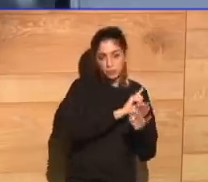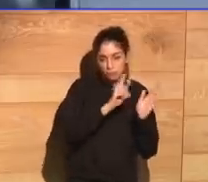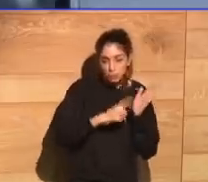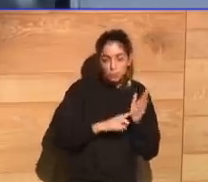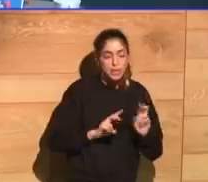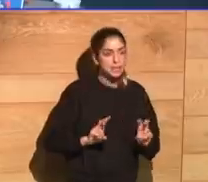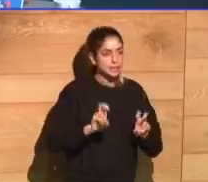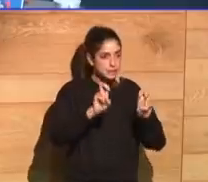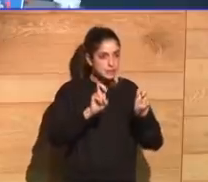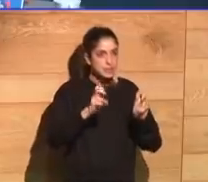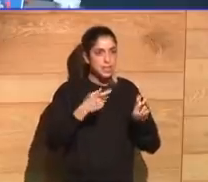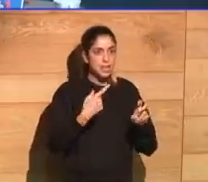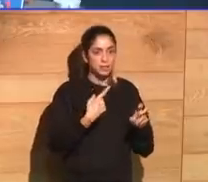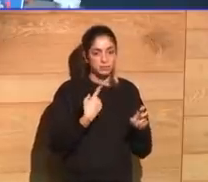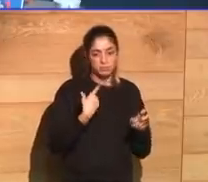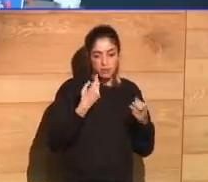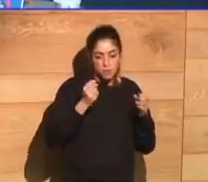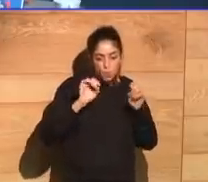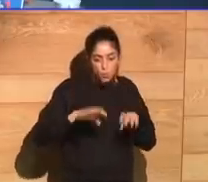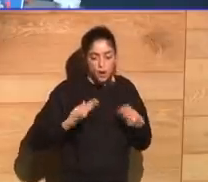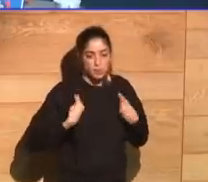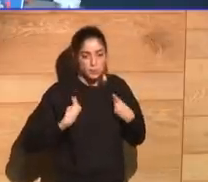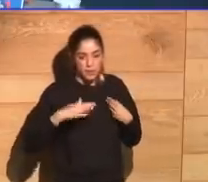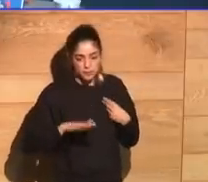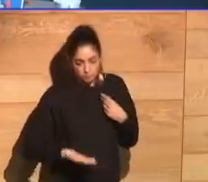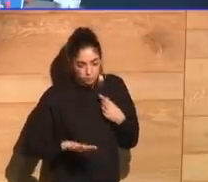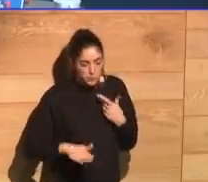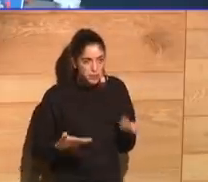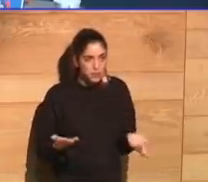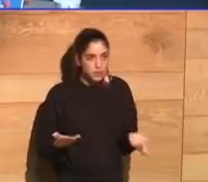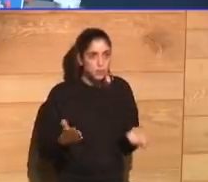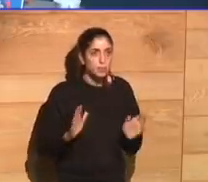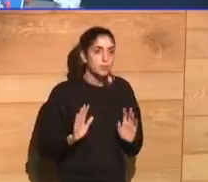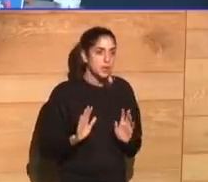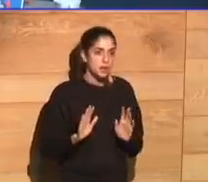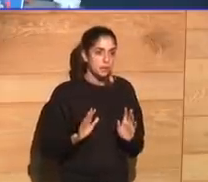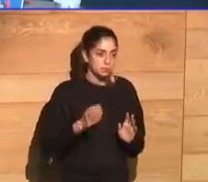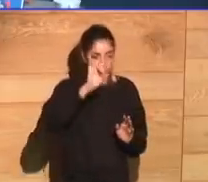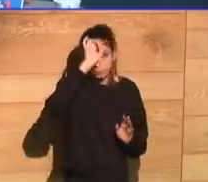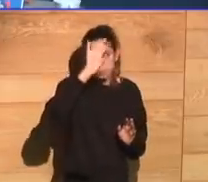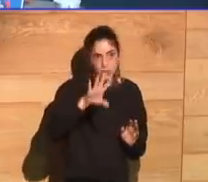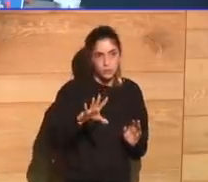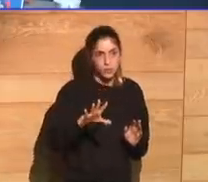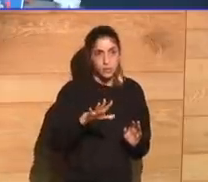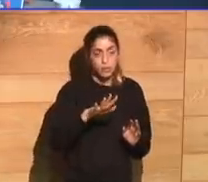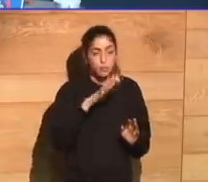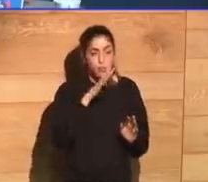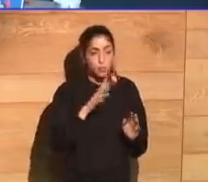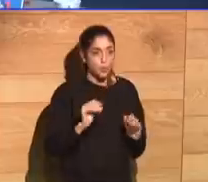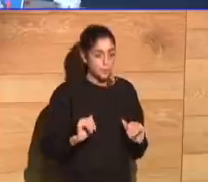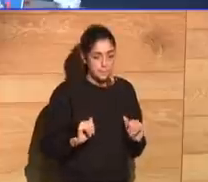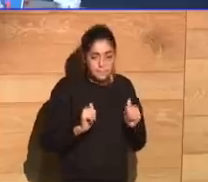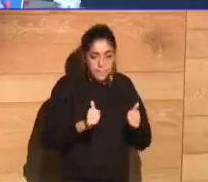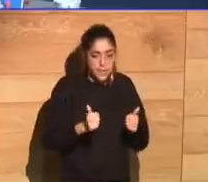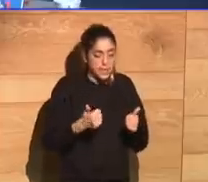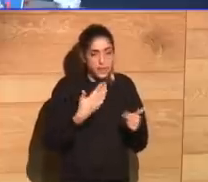hace vivir lo que vivías con 8 años de edad. Pero, en fin, es impresionante. Como parte con esa pequeña célula inicial que